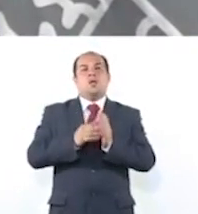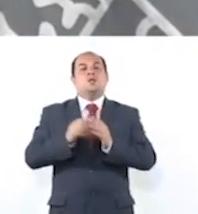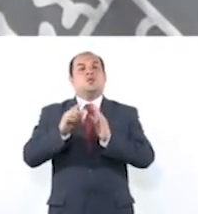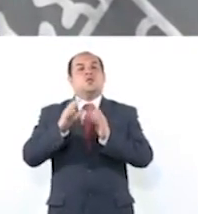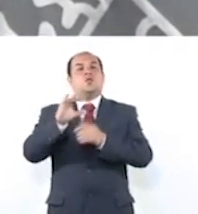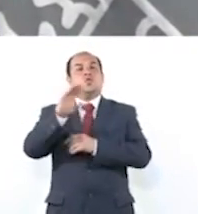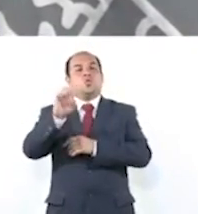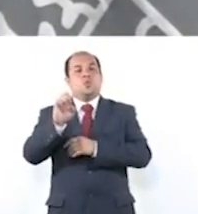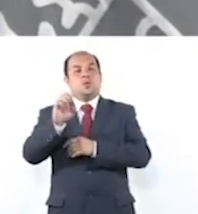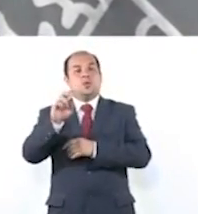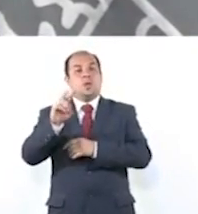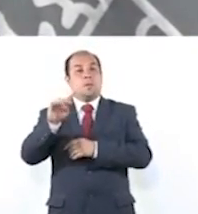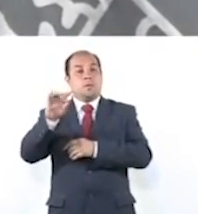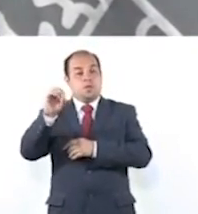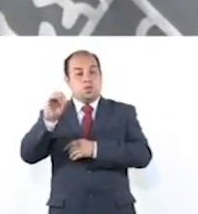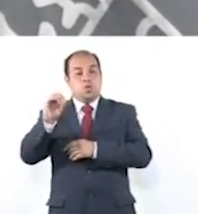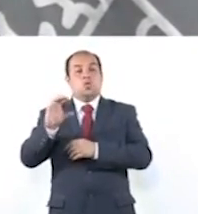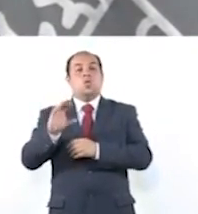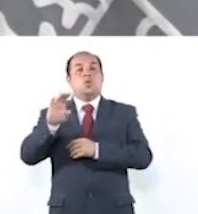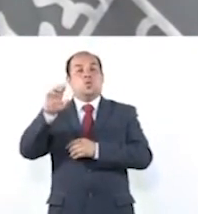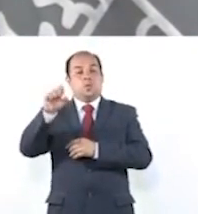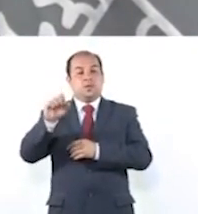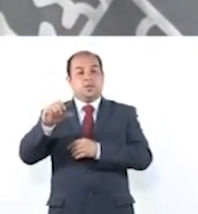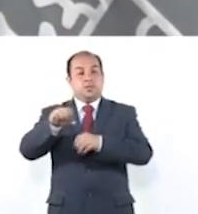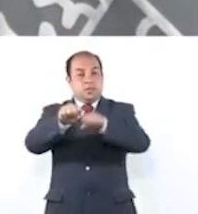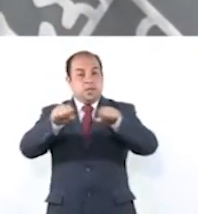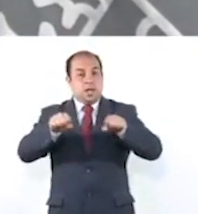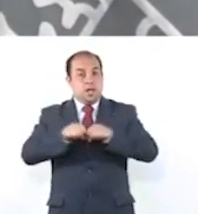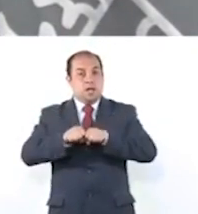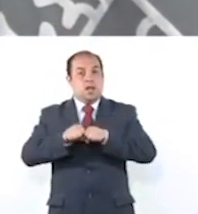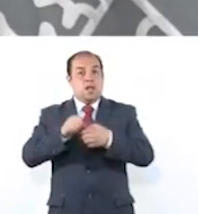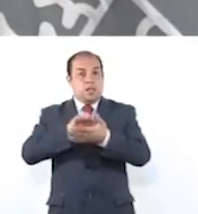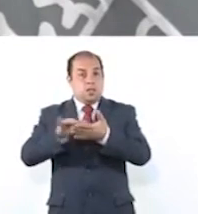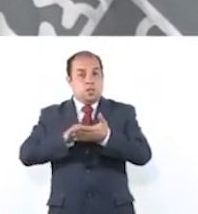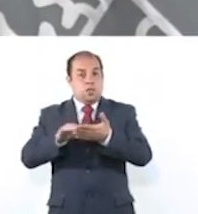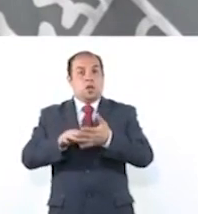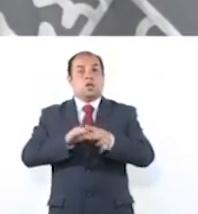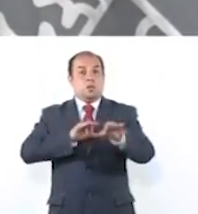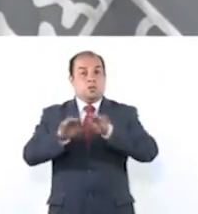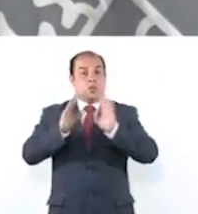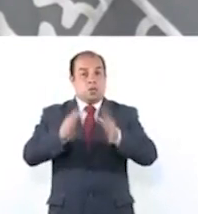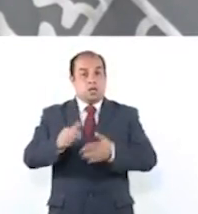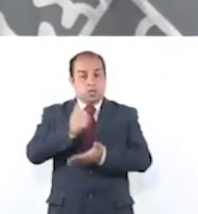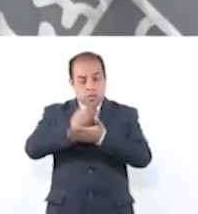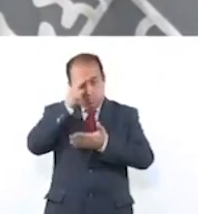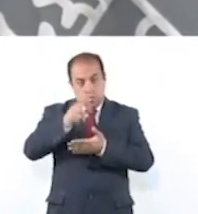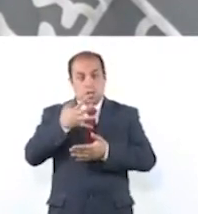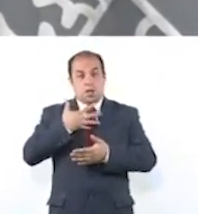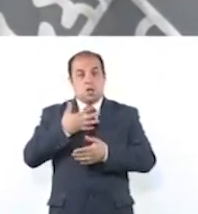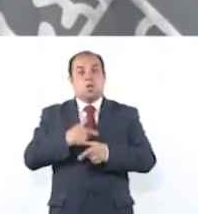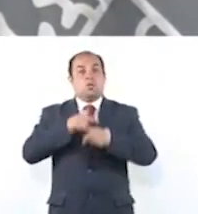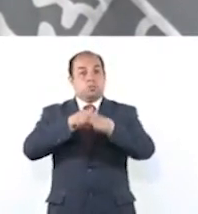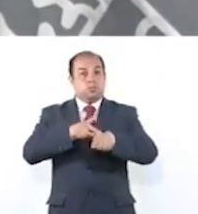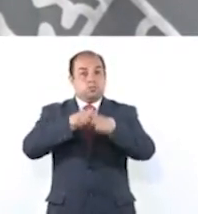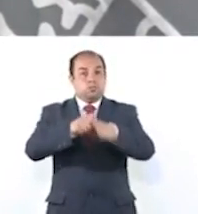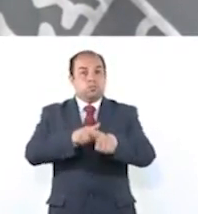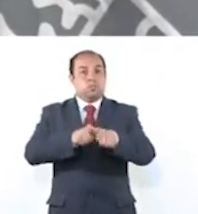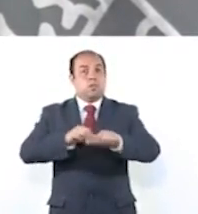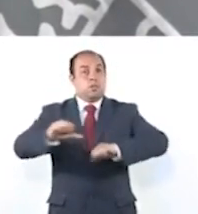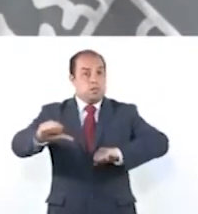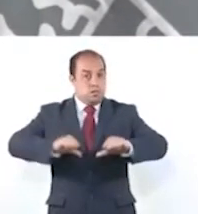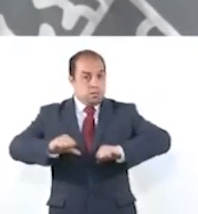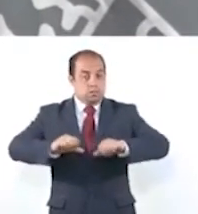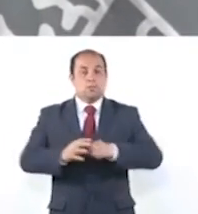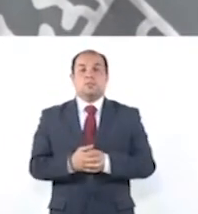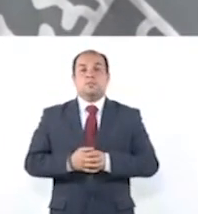lectura funcionando ya en la Ciudad de México y una dinámica permanente de continuidad.